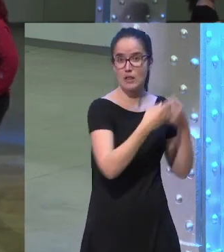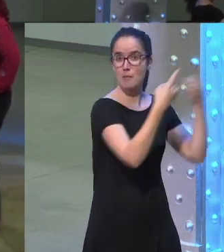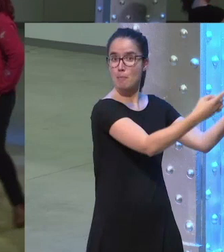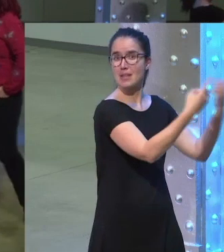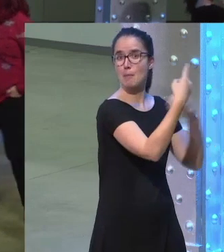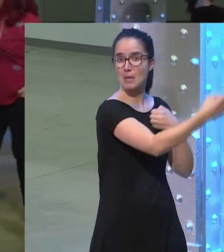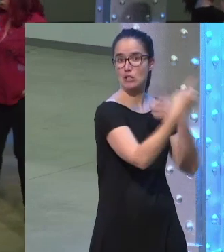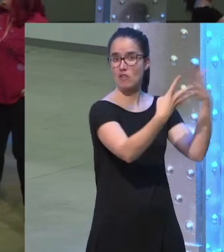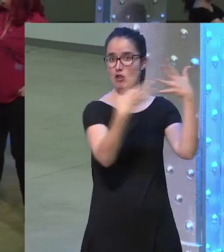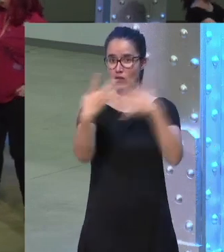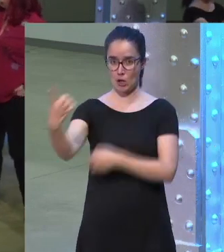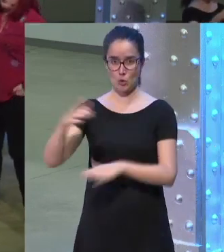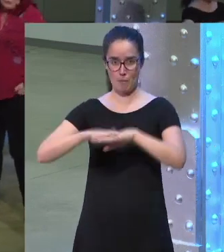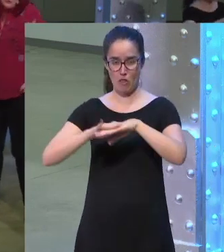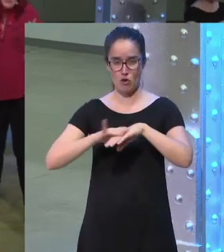1991, perdón,